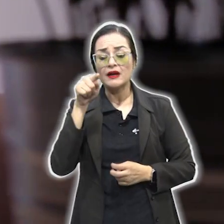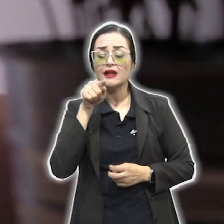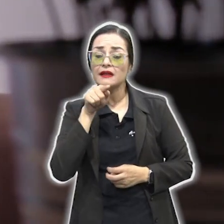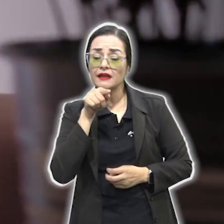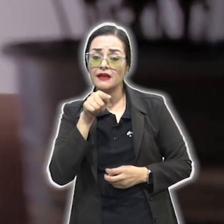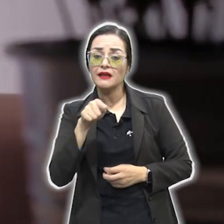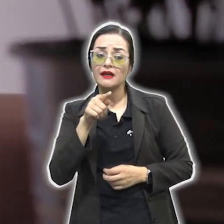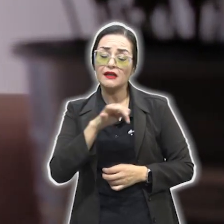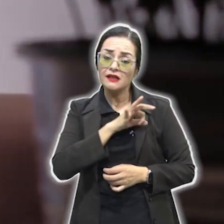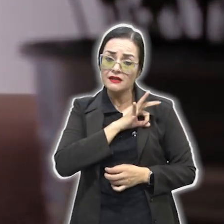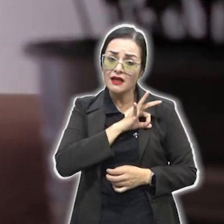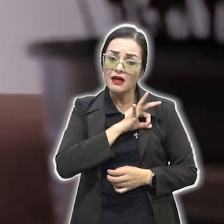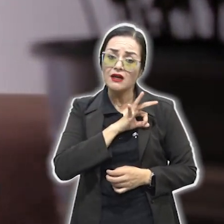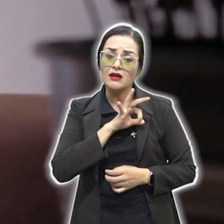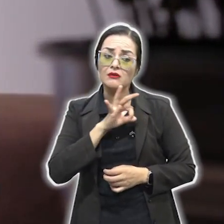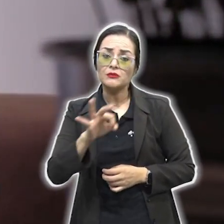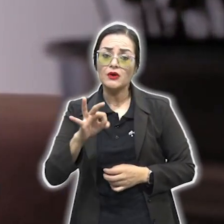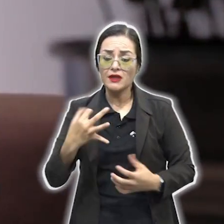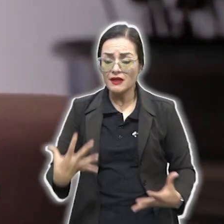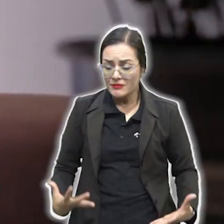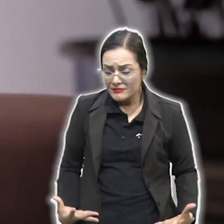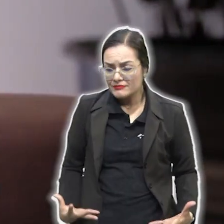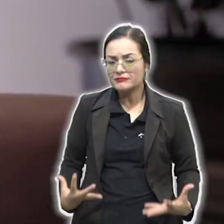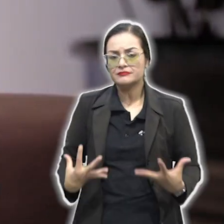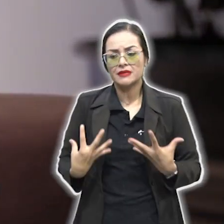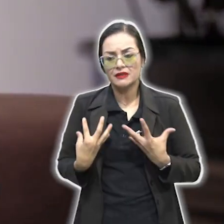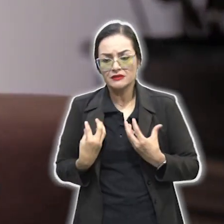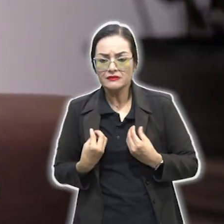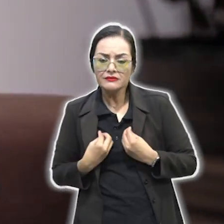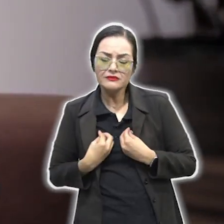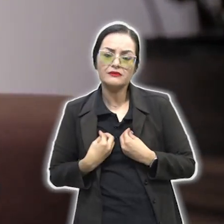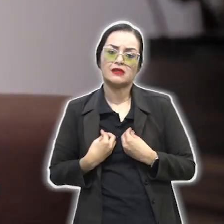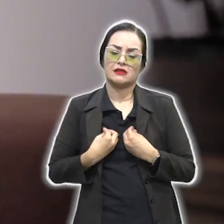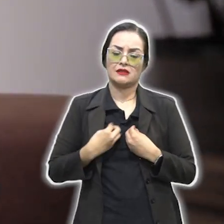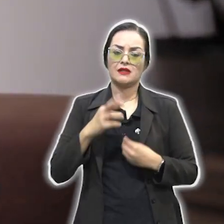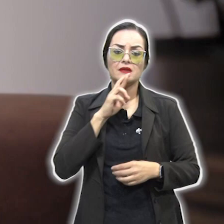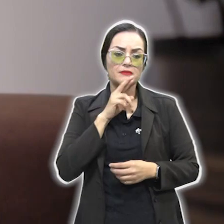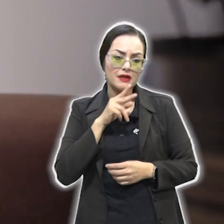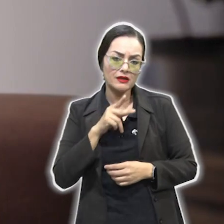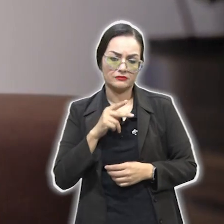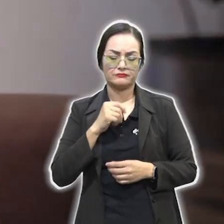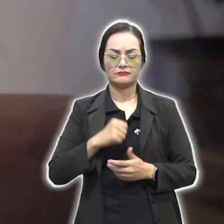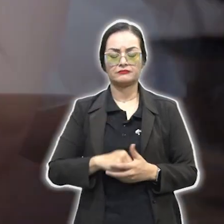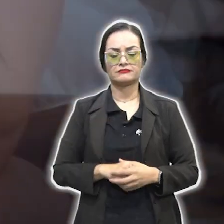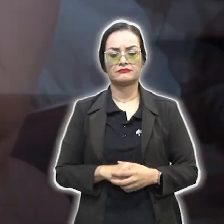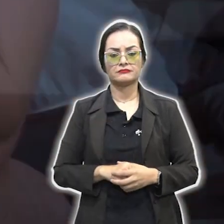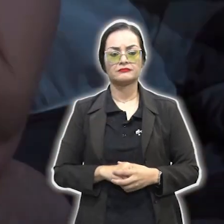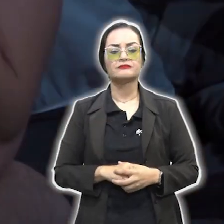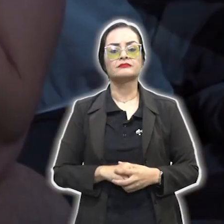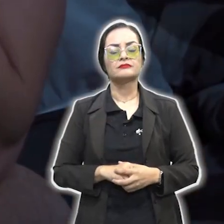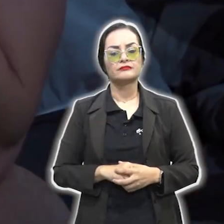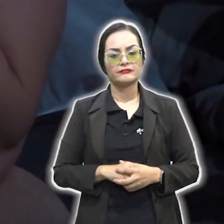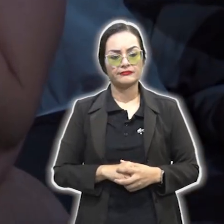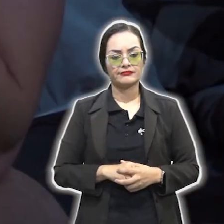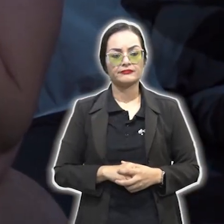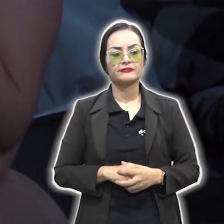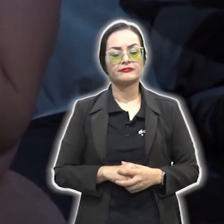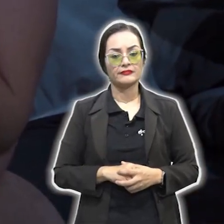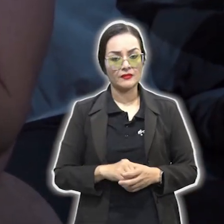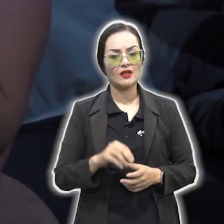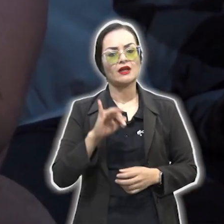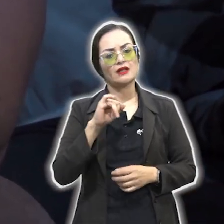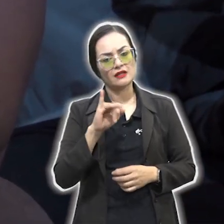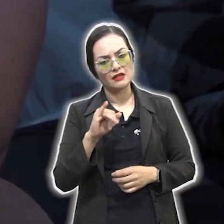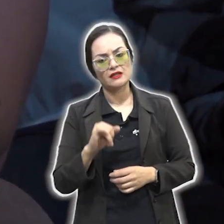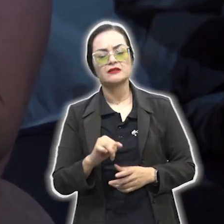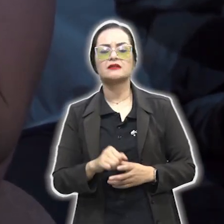de resiliencia que le ayuda a una mejor adaptación a su situación de vida. Y también